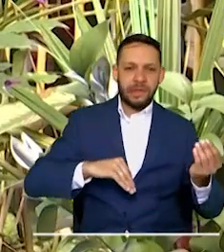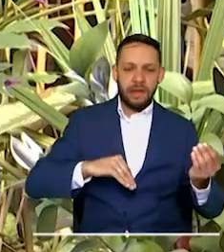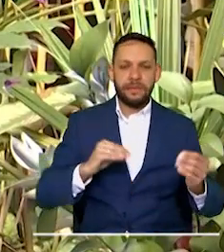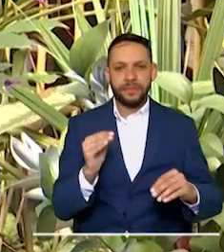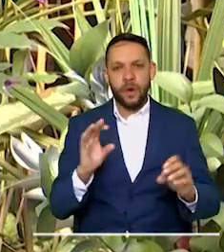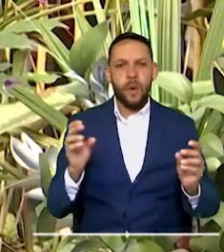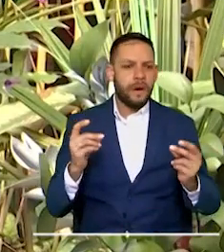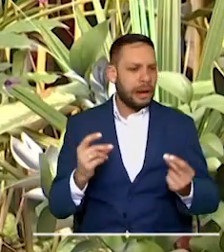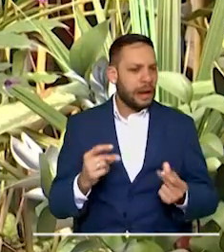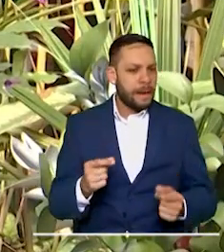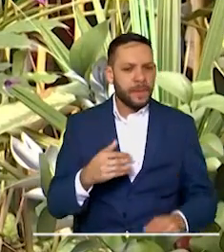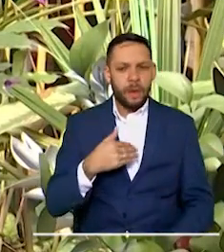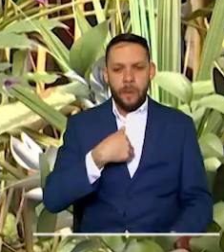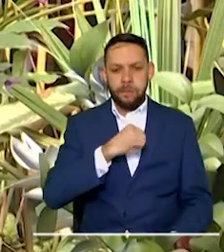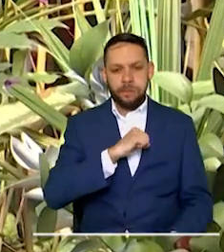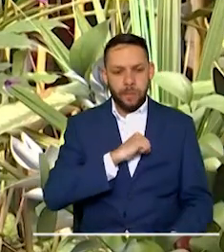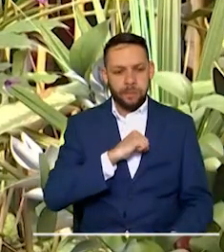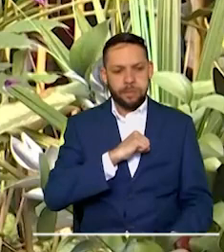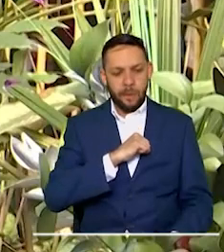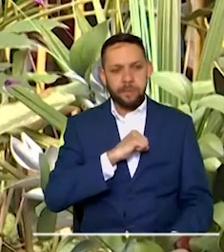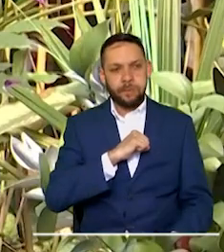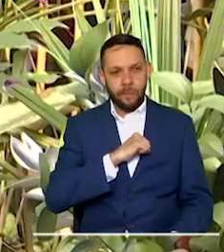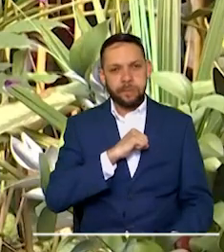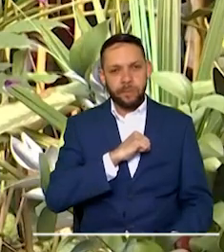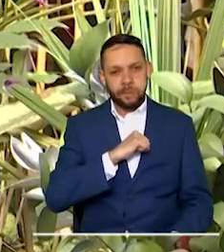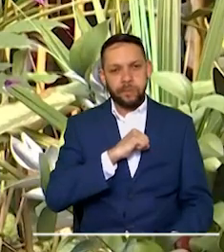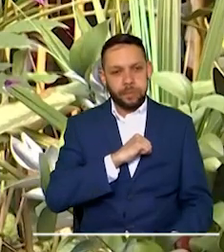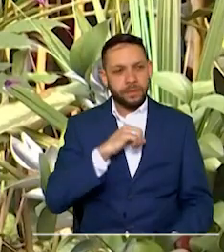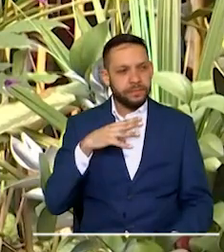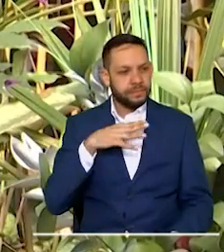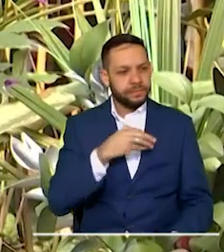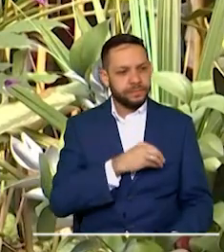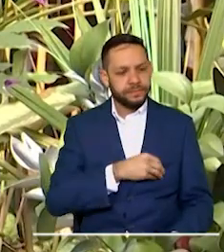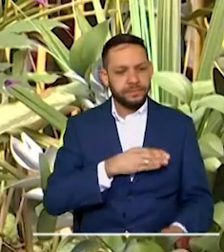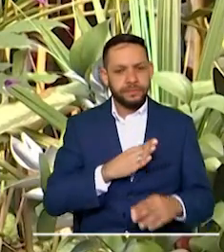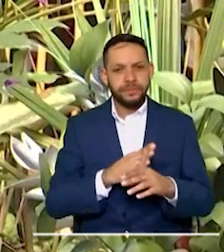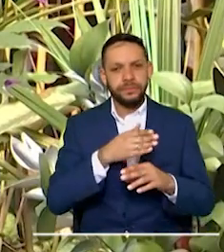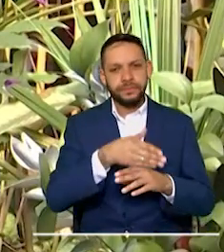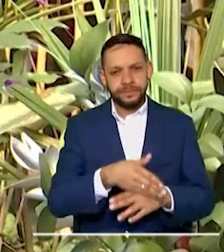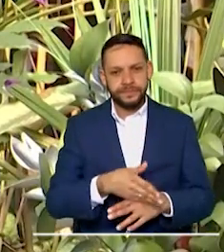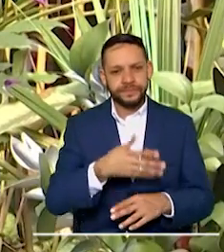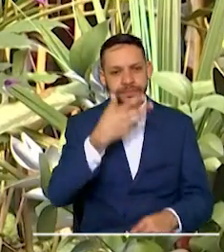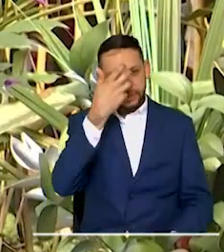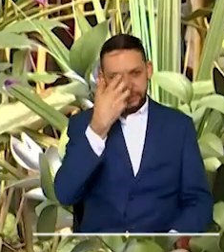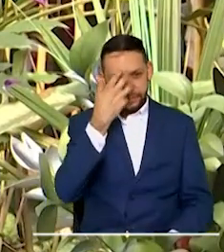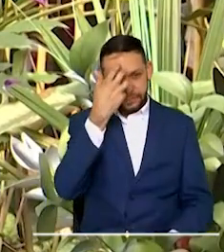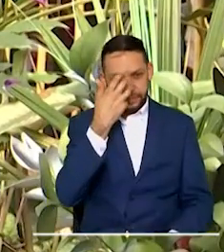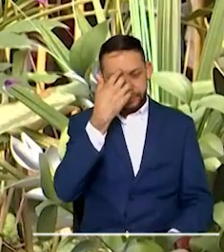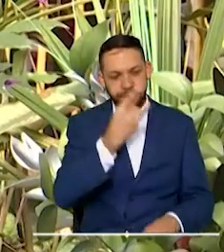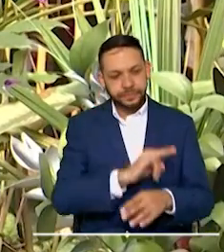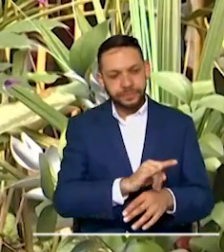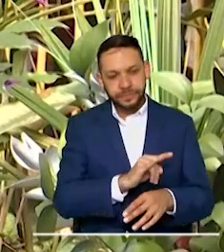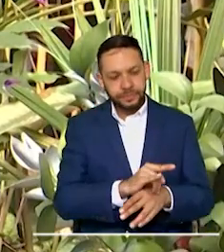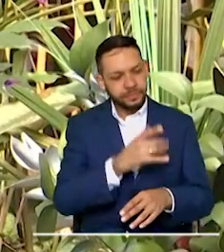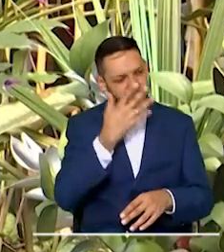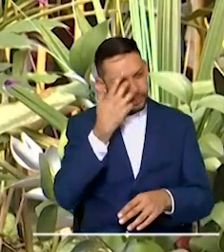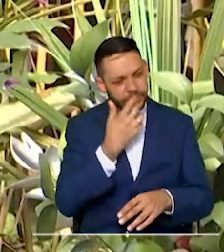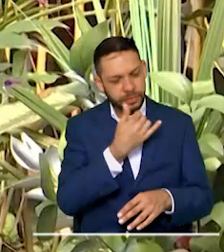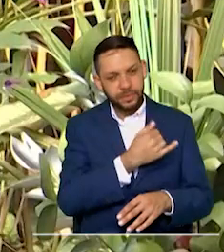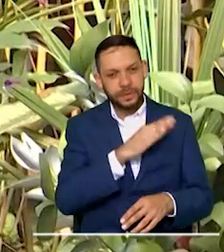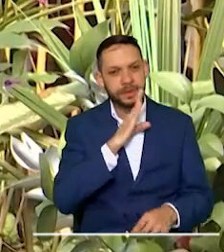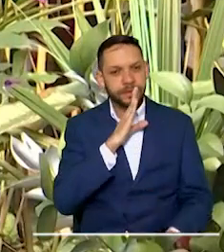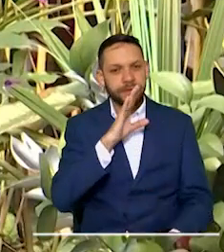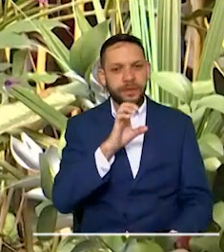se les remite a un examen que se llama ecocardiografía. Esa ecocardiografía la hace